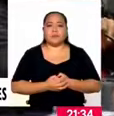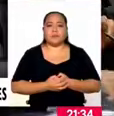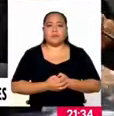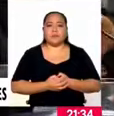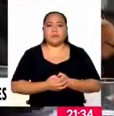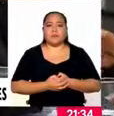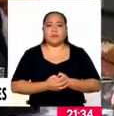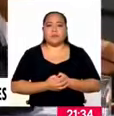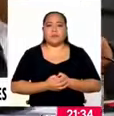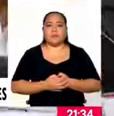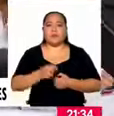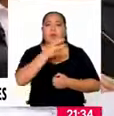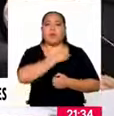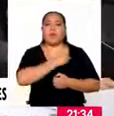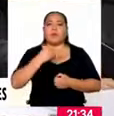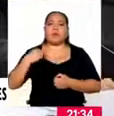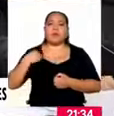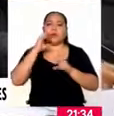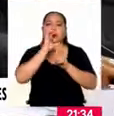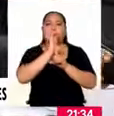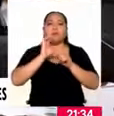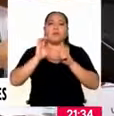Señorita Ministra de Cultura.